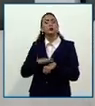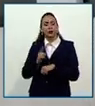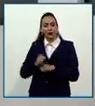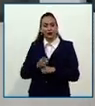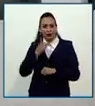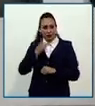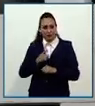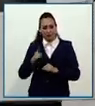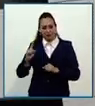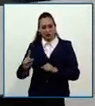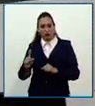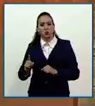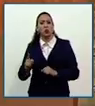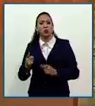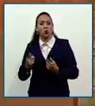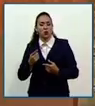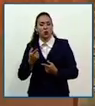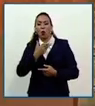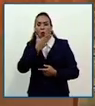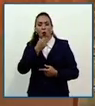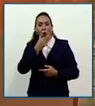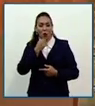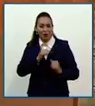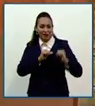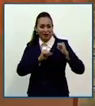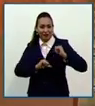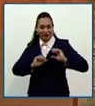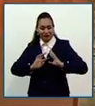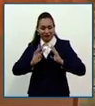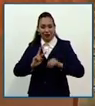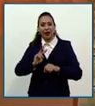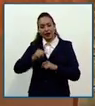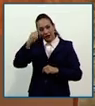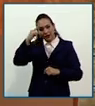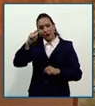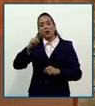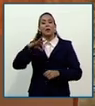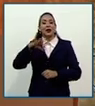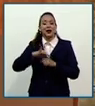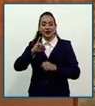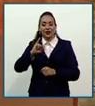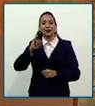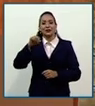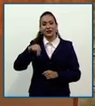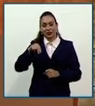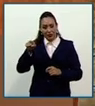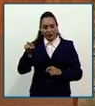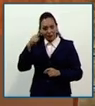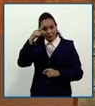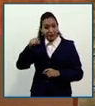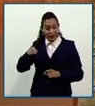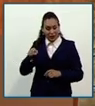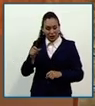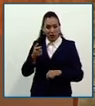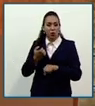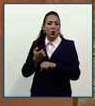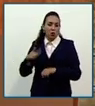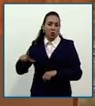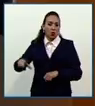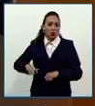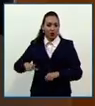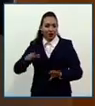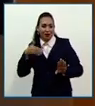violencia política y de género por parte del consejero presidente del Consejo Distrital del Instituto Electoral del Estado hacia una